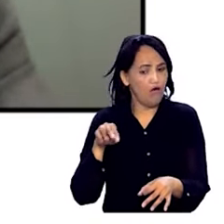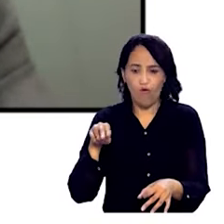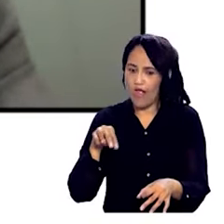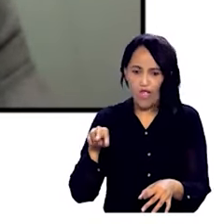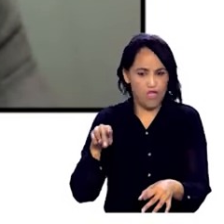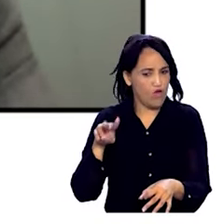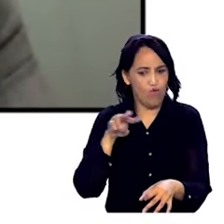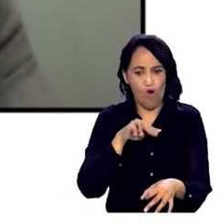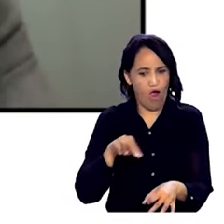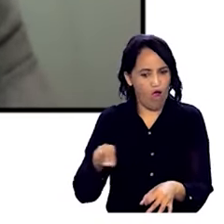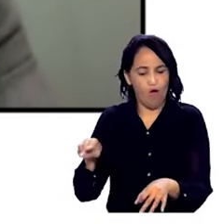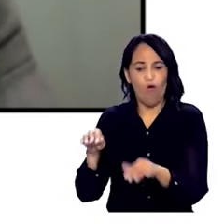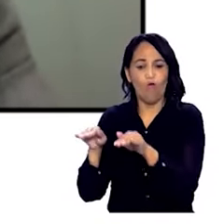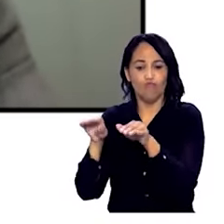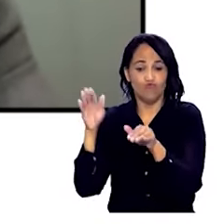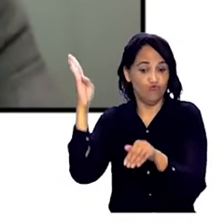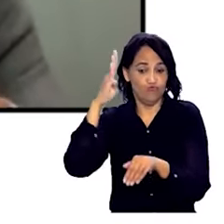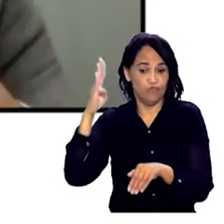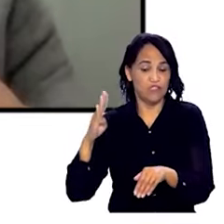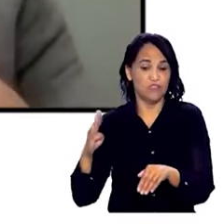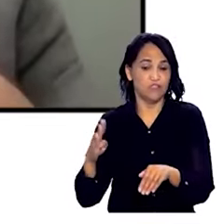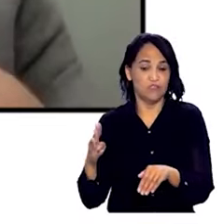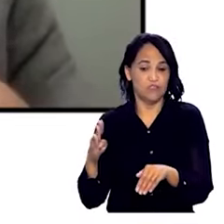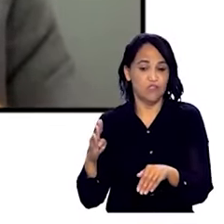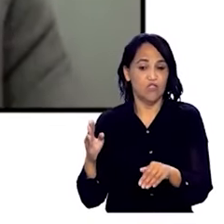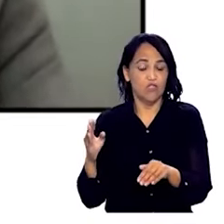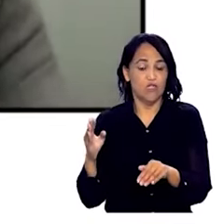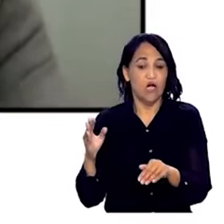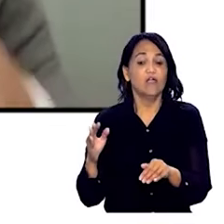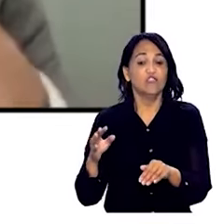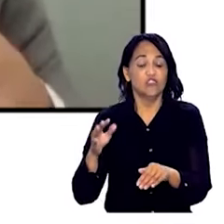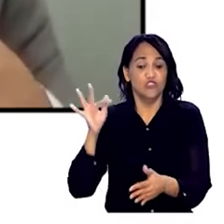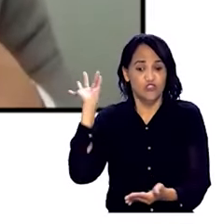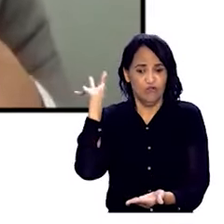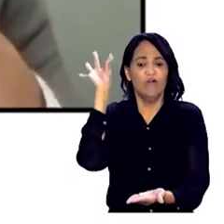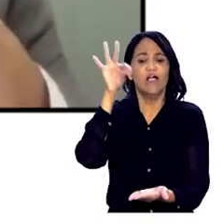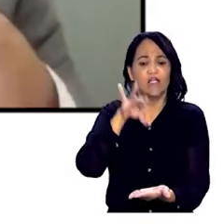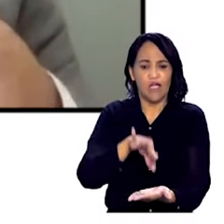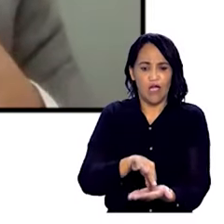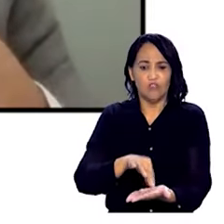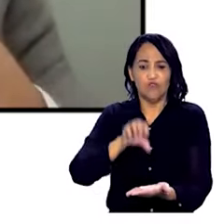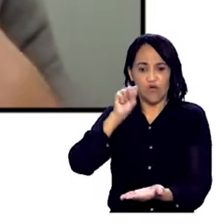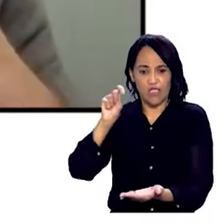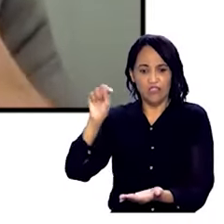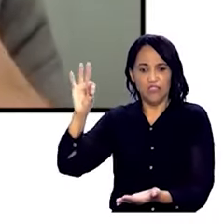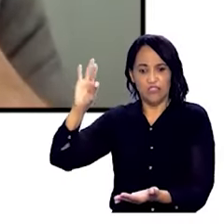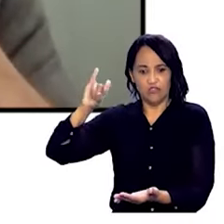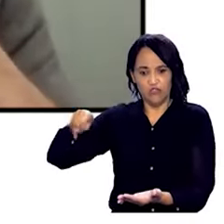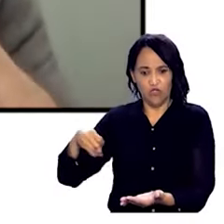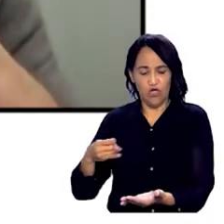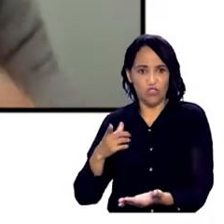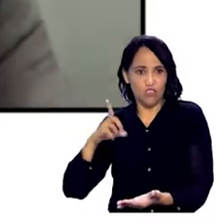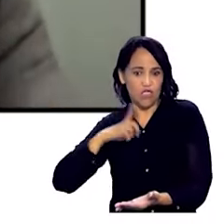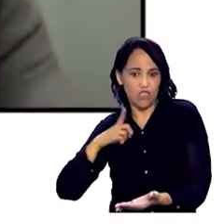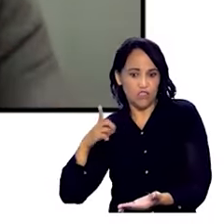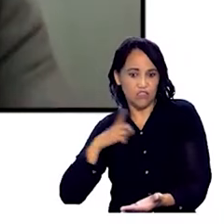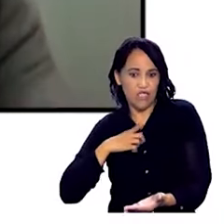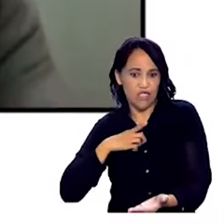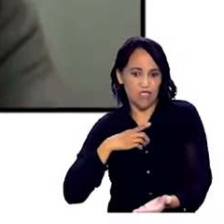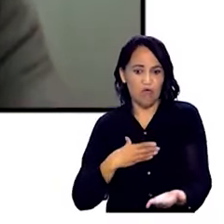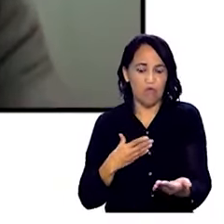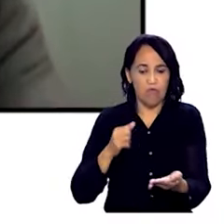tiene una función en Brasil en Argentina sería directamente inconstitucional Hay que reformar la constitución en